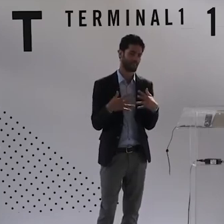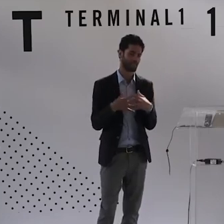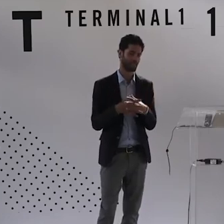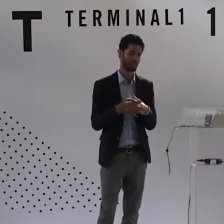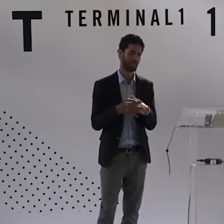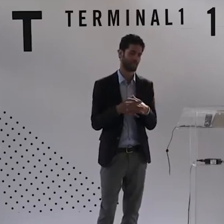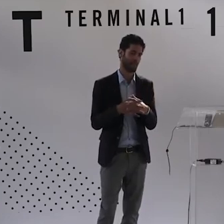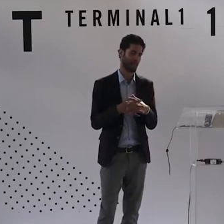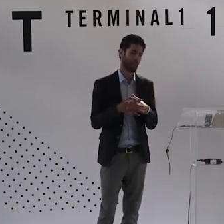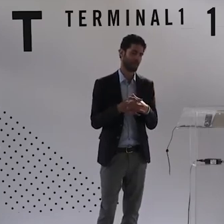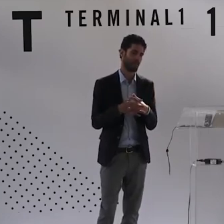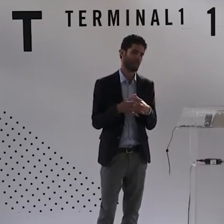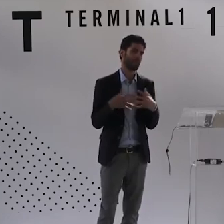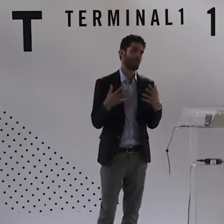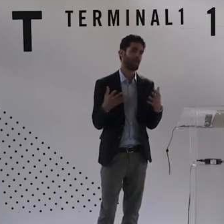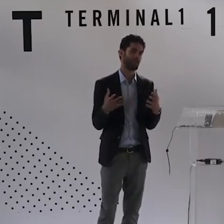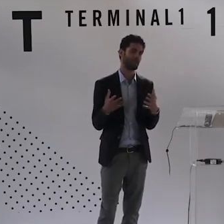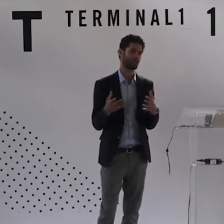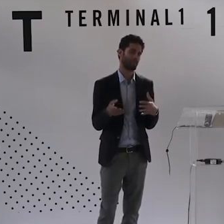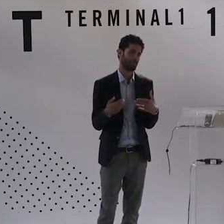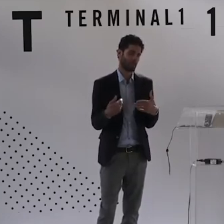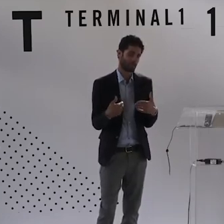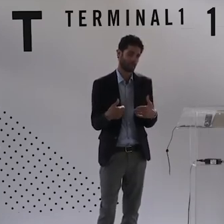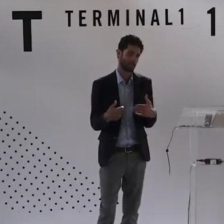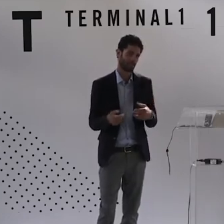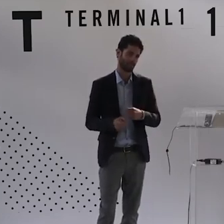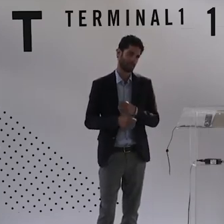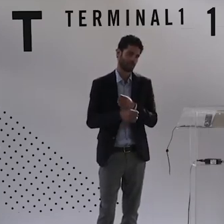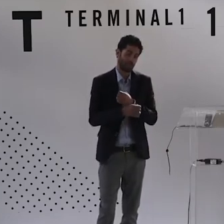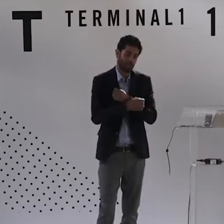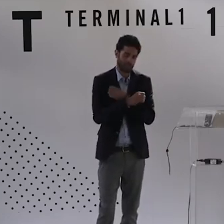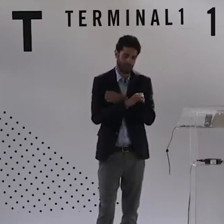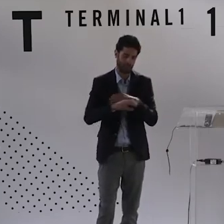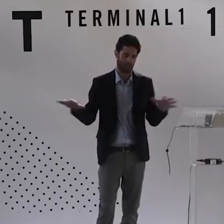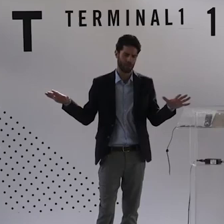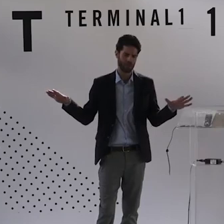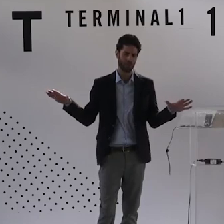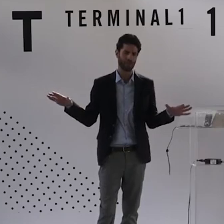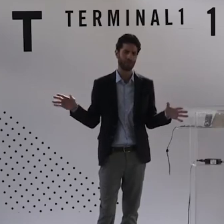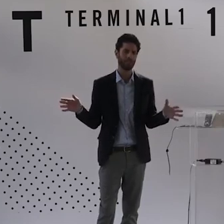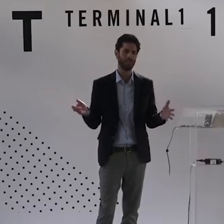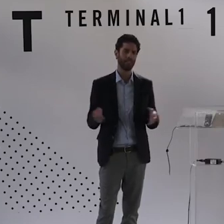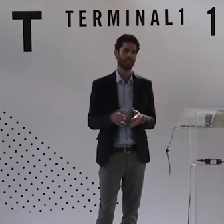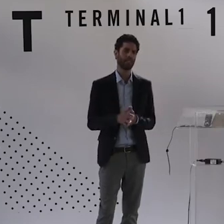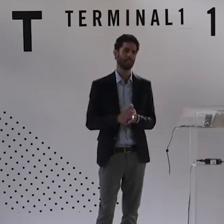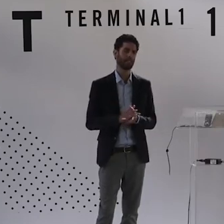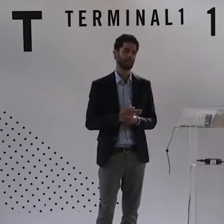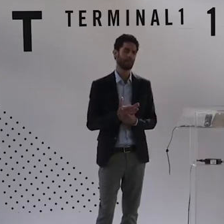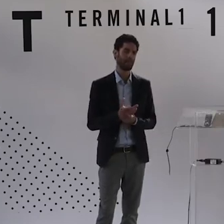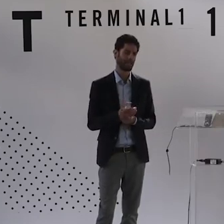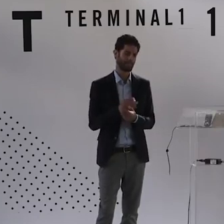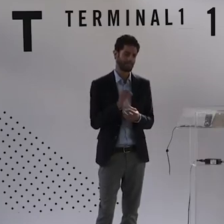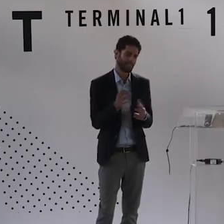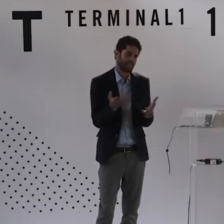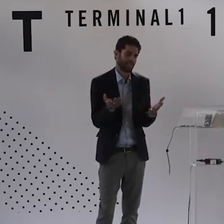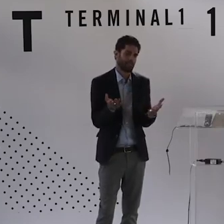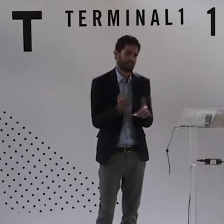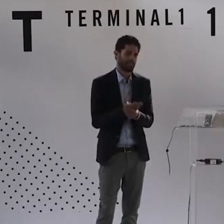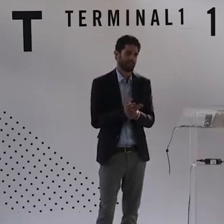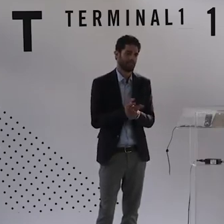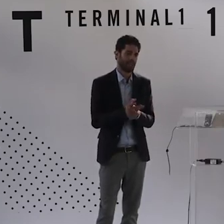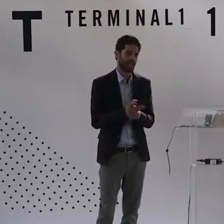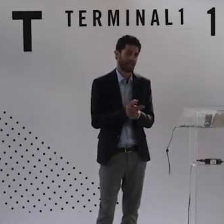ese espacio fue la primera vez, cuando yo lo sentí, yo sentí que yo era todo en un momento y en ese